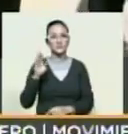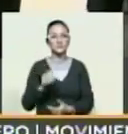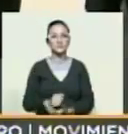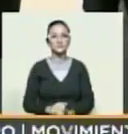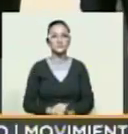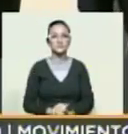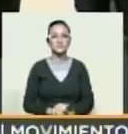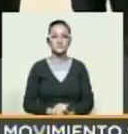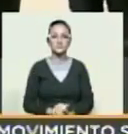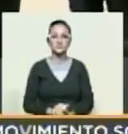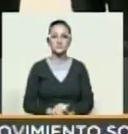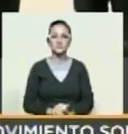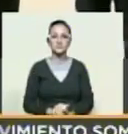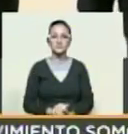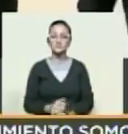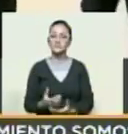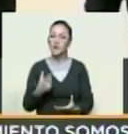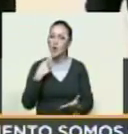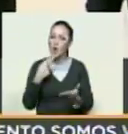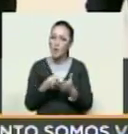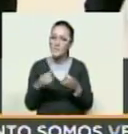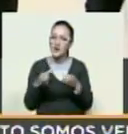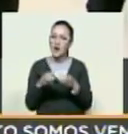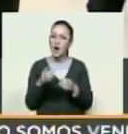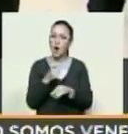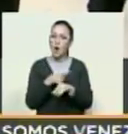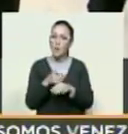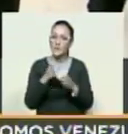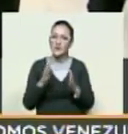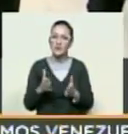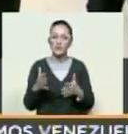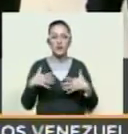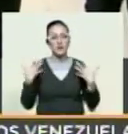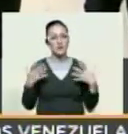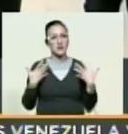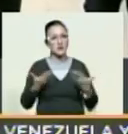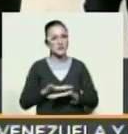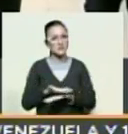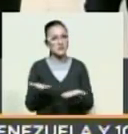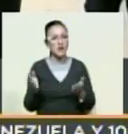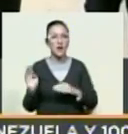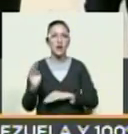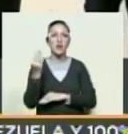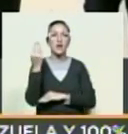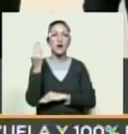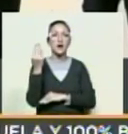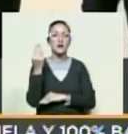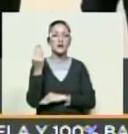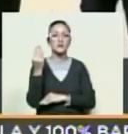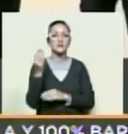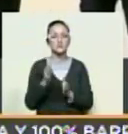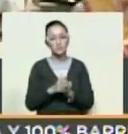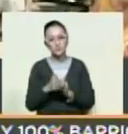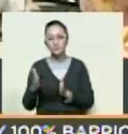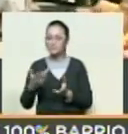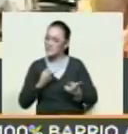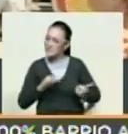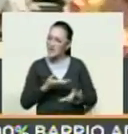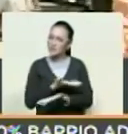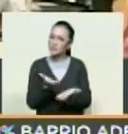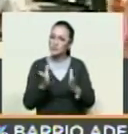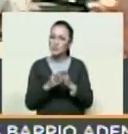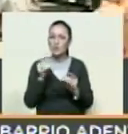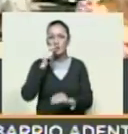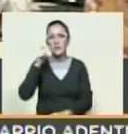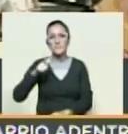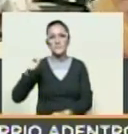nosotros, en nombre de nuestra gobernadora, lleno de alegría del estado Lara, extendemos la invitación a